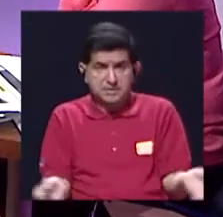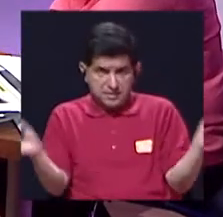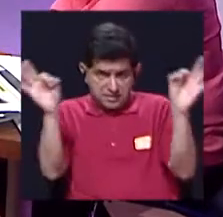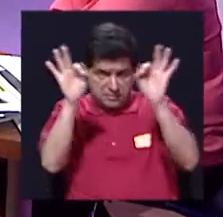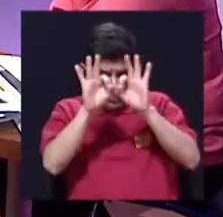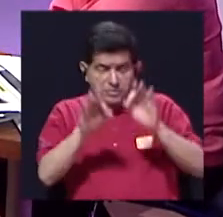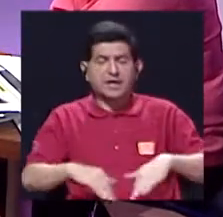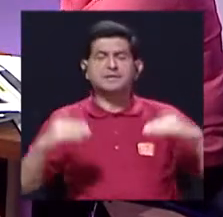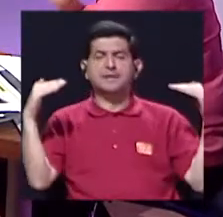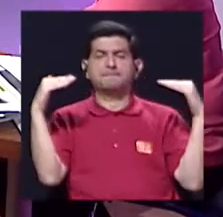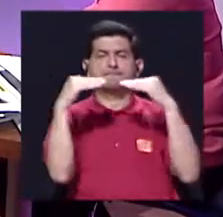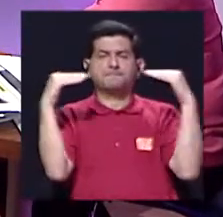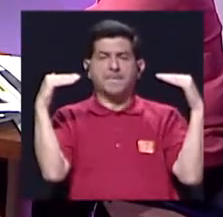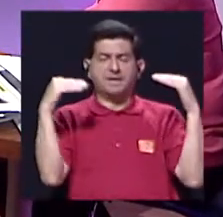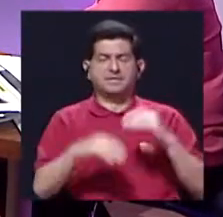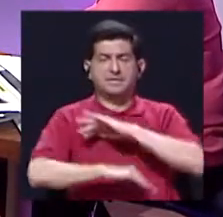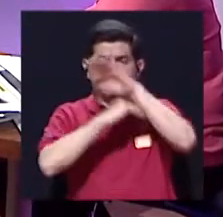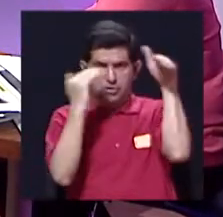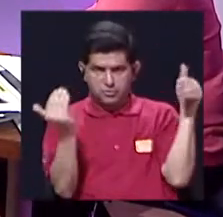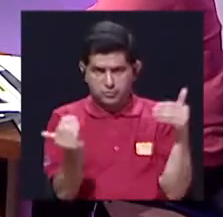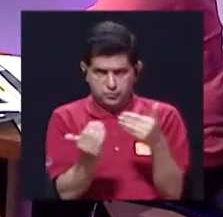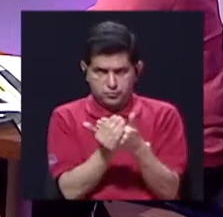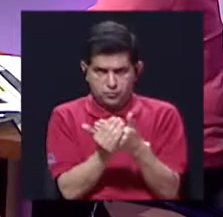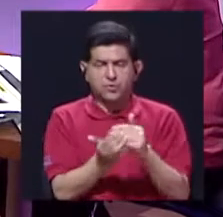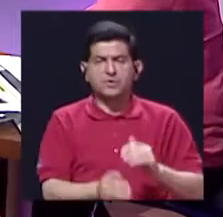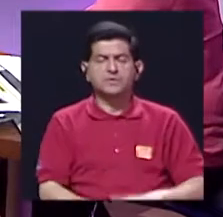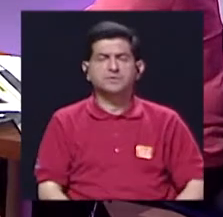fundamentales es la paridad. Si todos